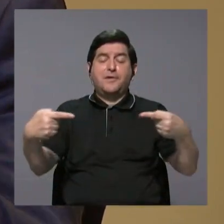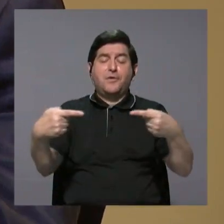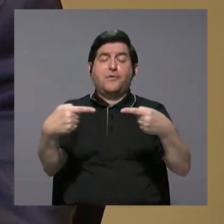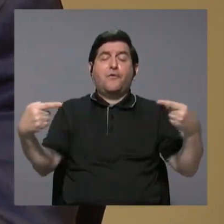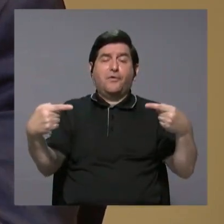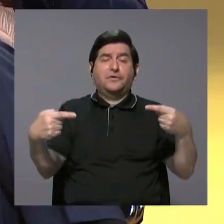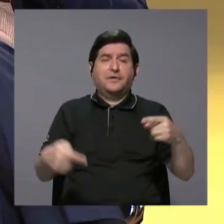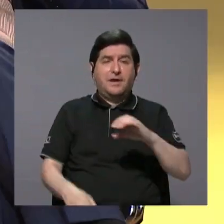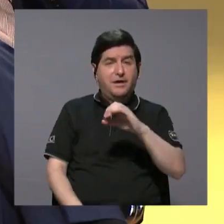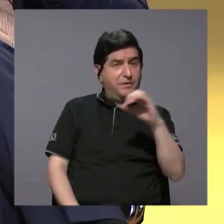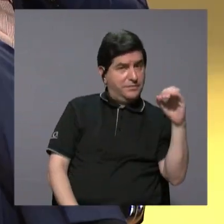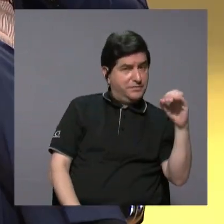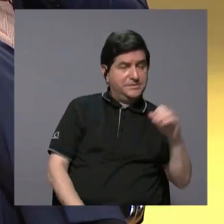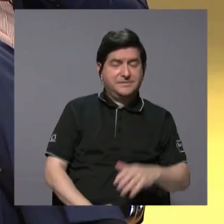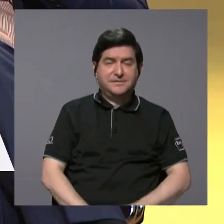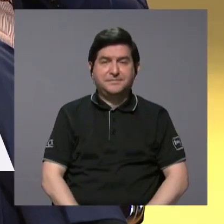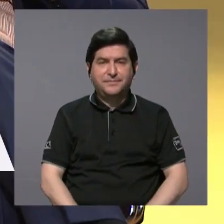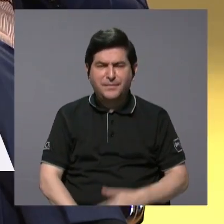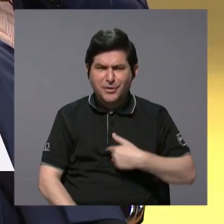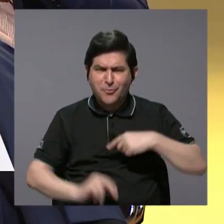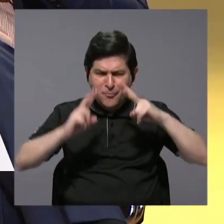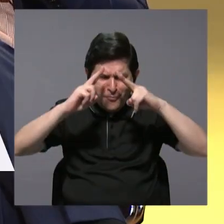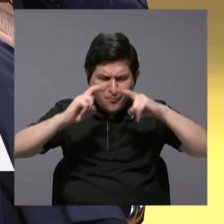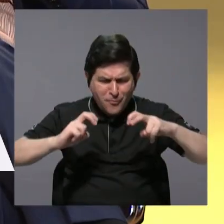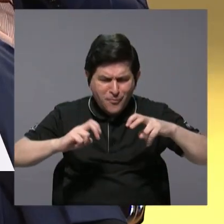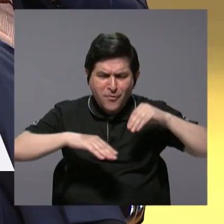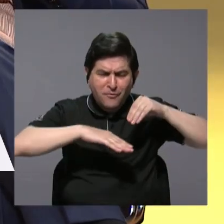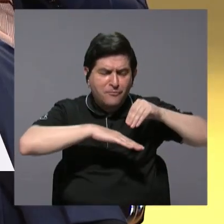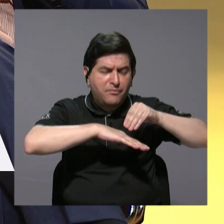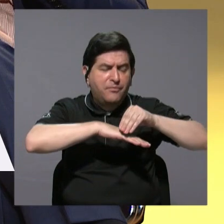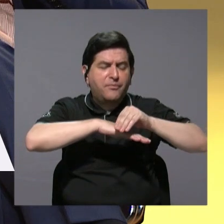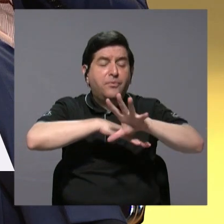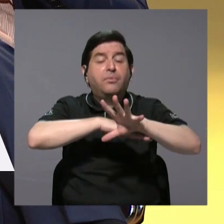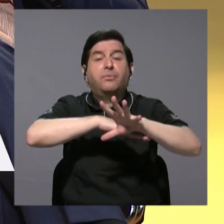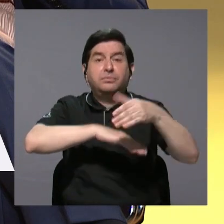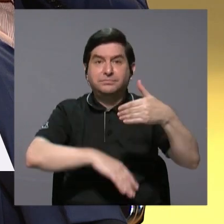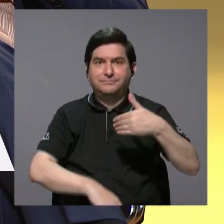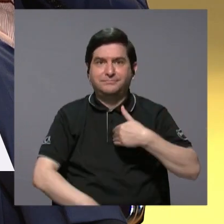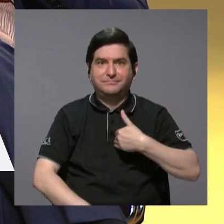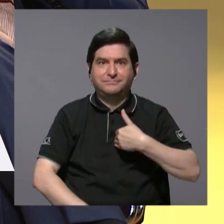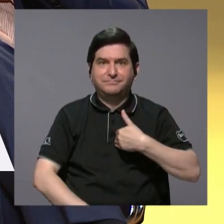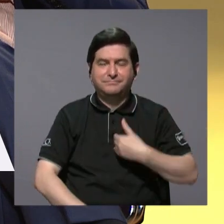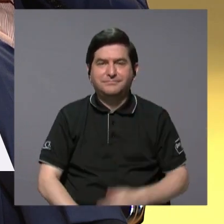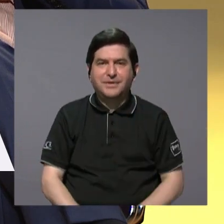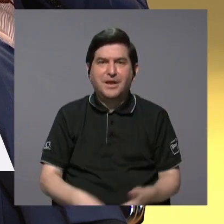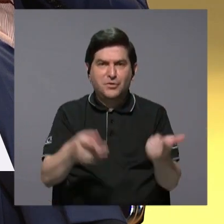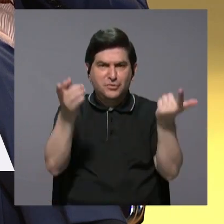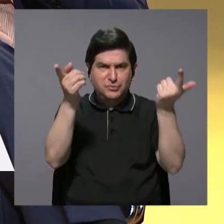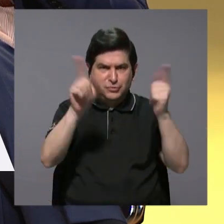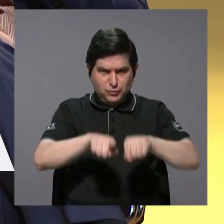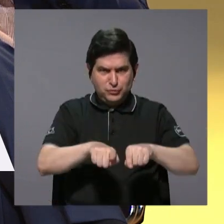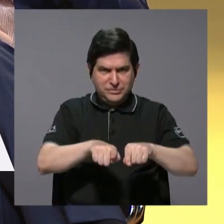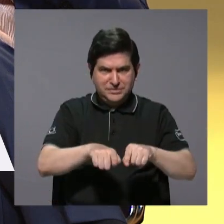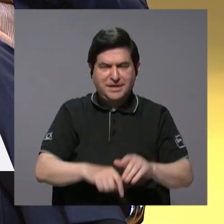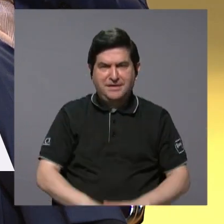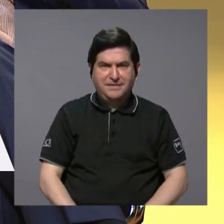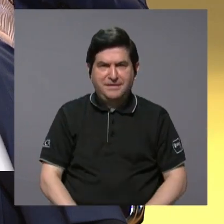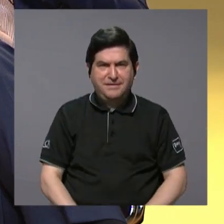esto otro. Si uno analiza las consecuencias de lo que ocurrió con